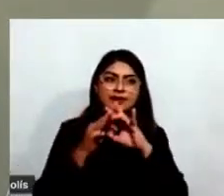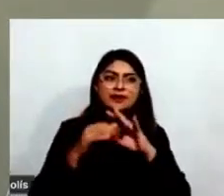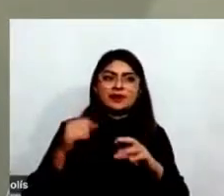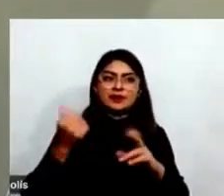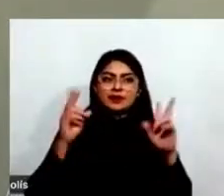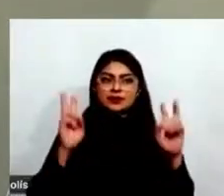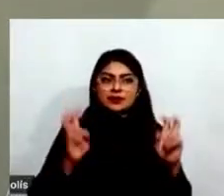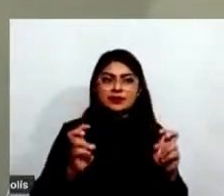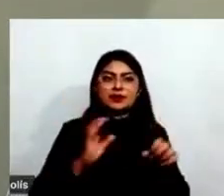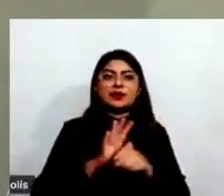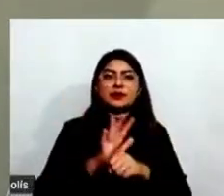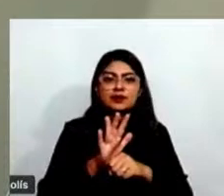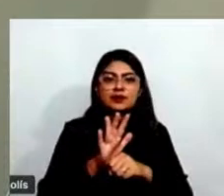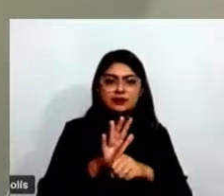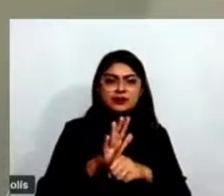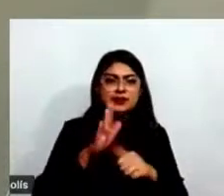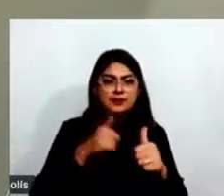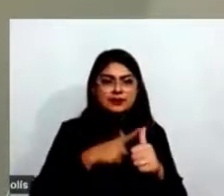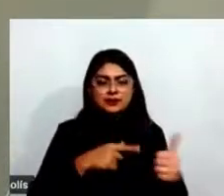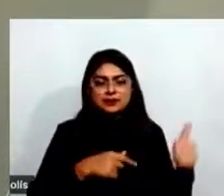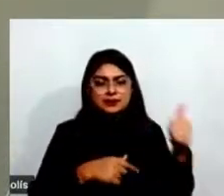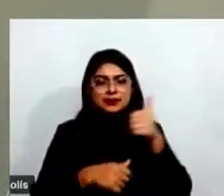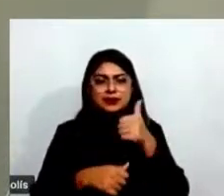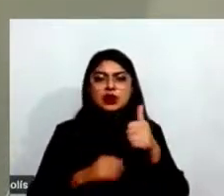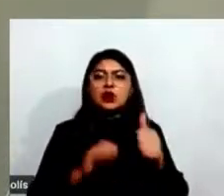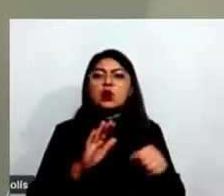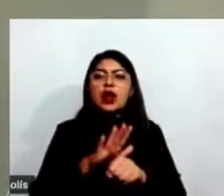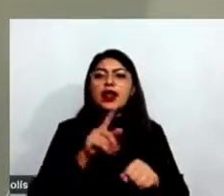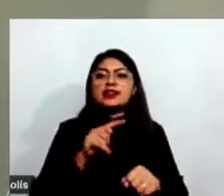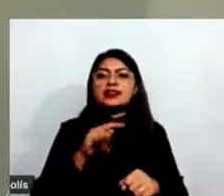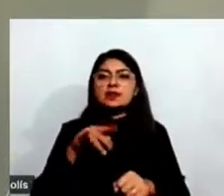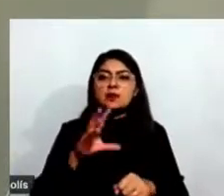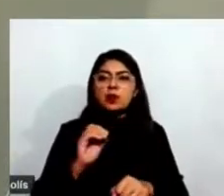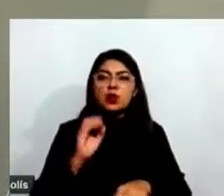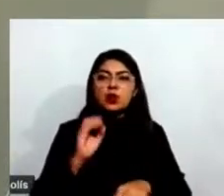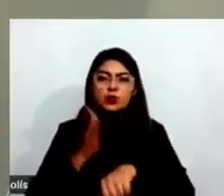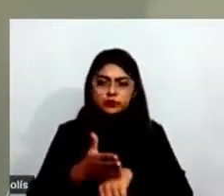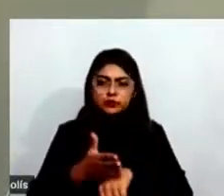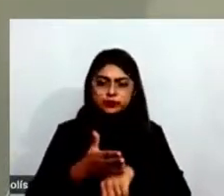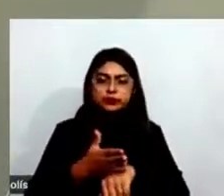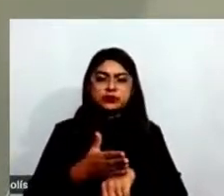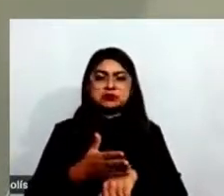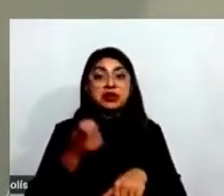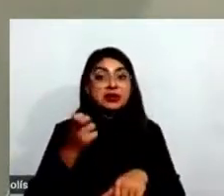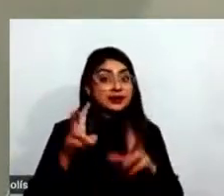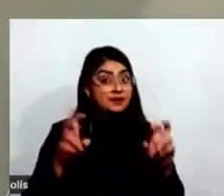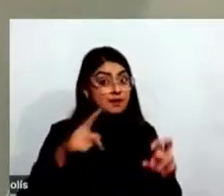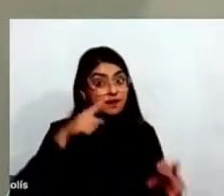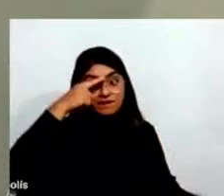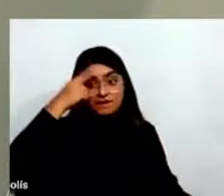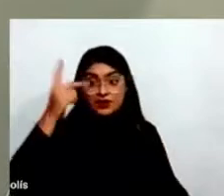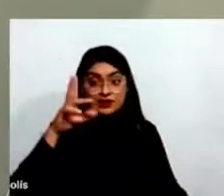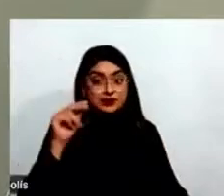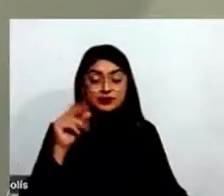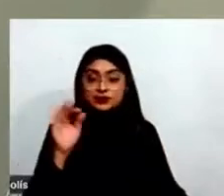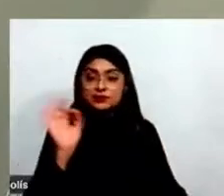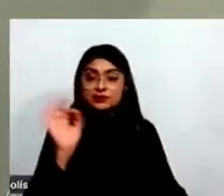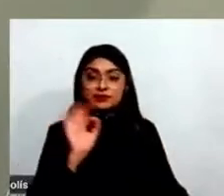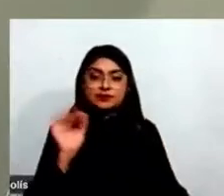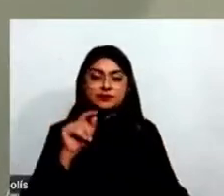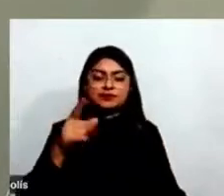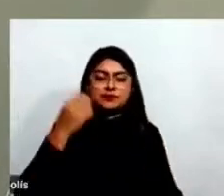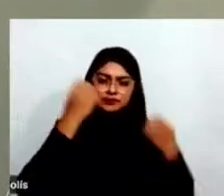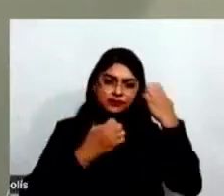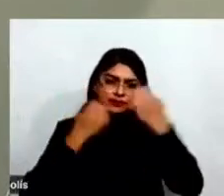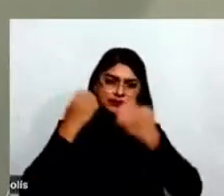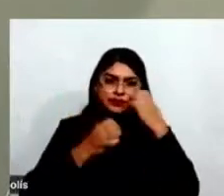principal, el tipo disciplinario. Porque ese es un tema que no es fácil, porque si uno revisa los estatutos disciplinarios de los jueces, generalmente